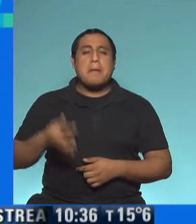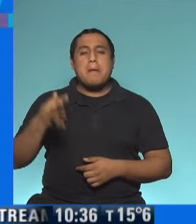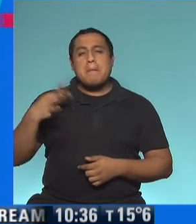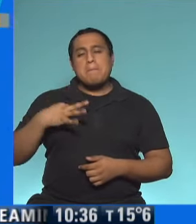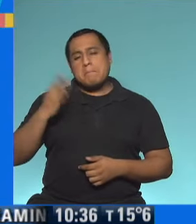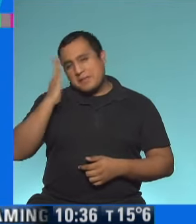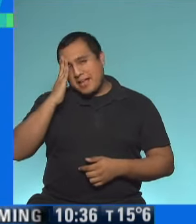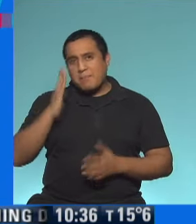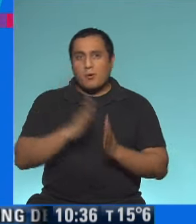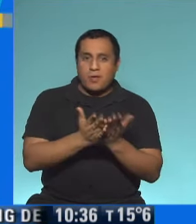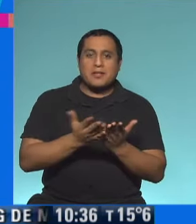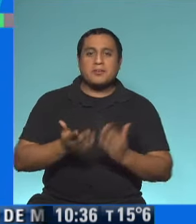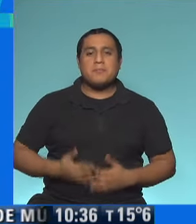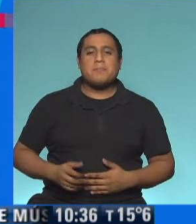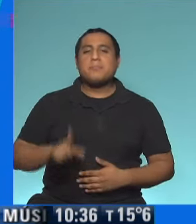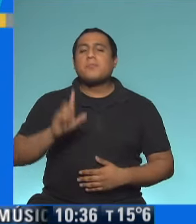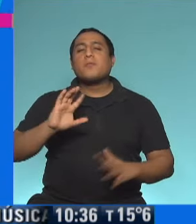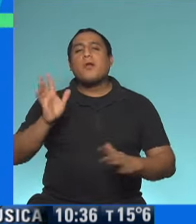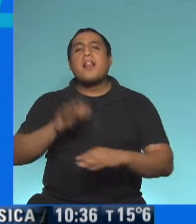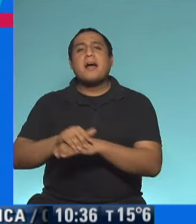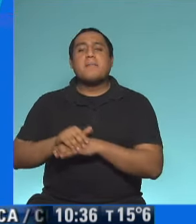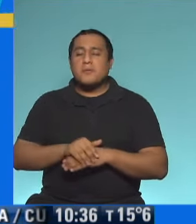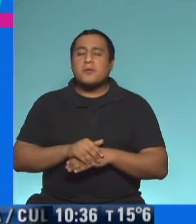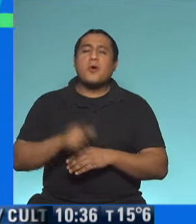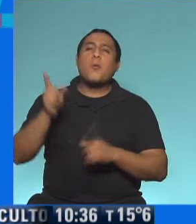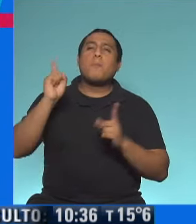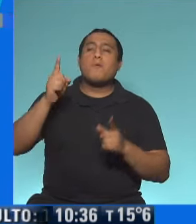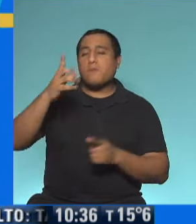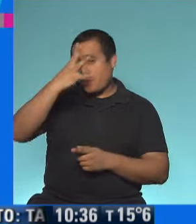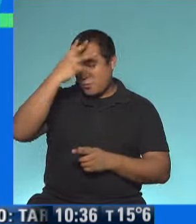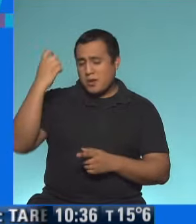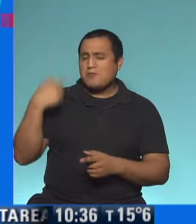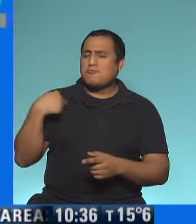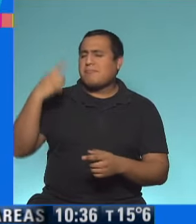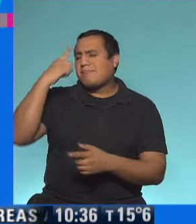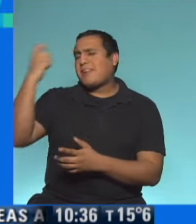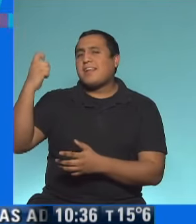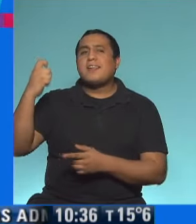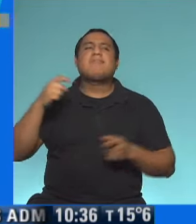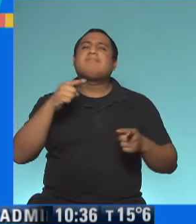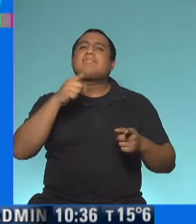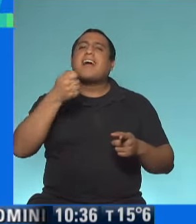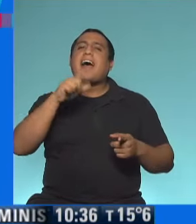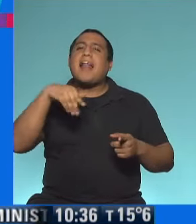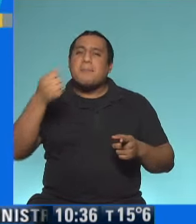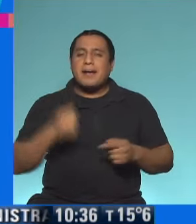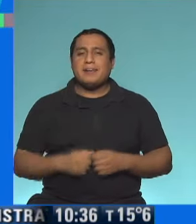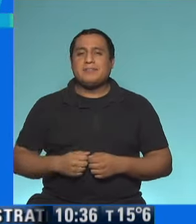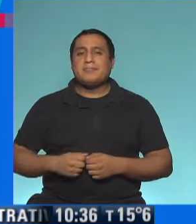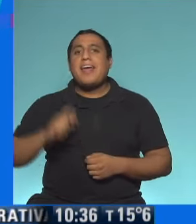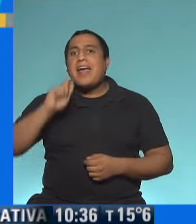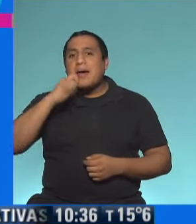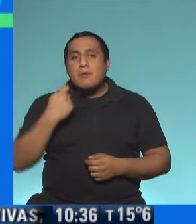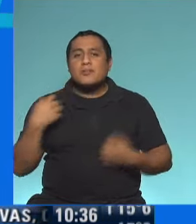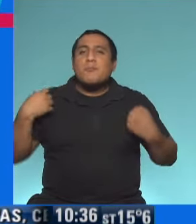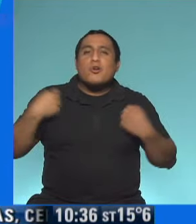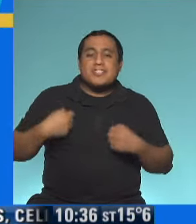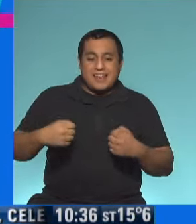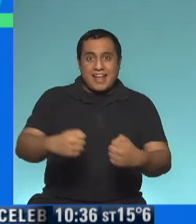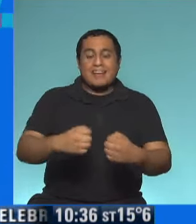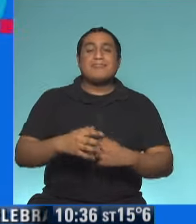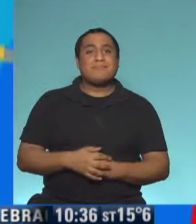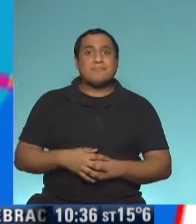cuaderno, perfecto. ¡Hola, hola amigos! Señor Nuria, te extrañé mucho, soy Alma. Hola, Alma. ¡Ay, qué hermosa! Mirá, tiene la mochi.